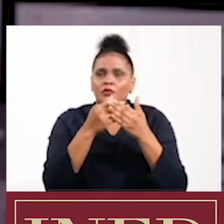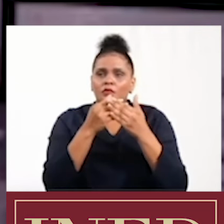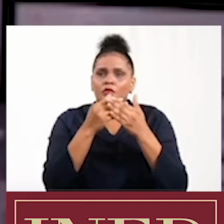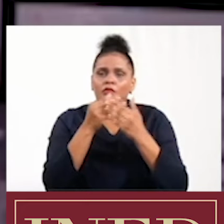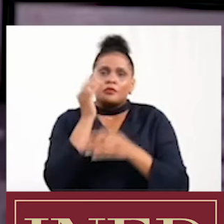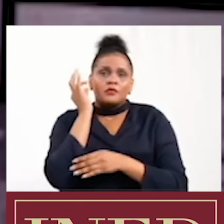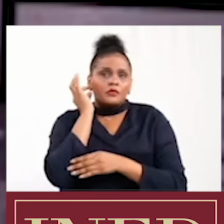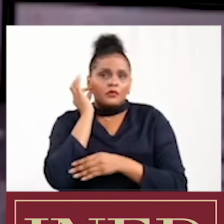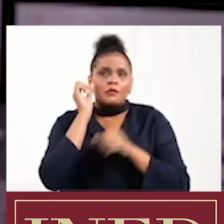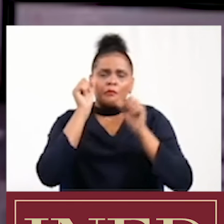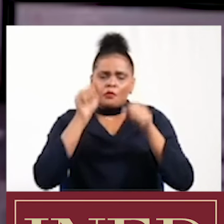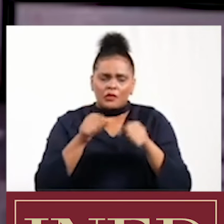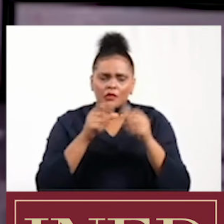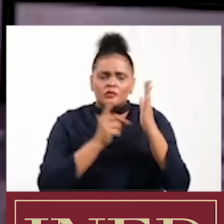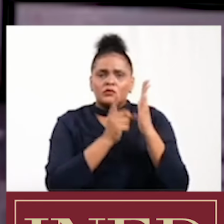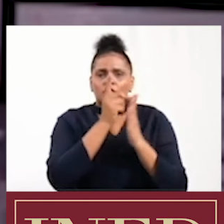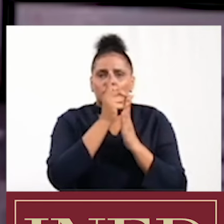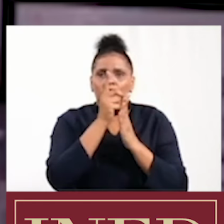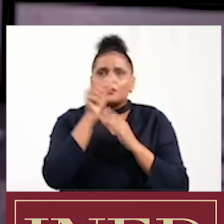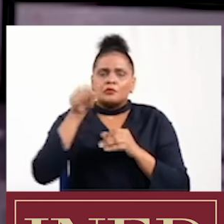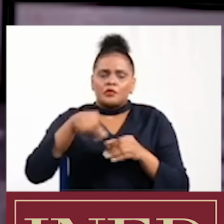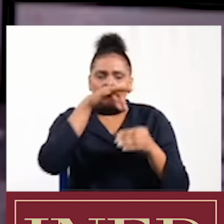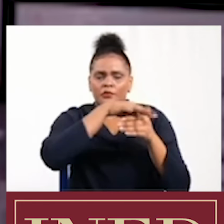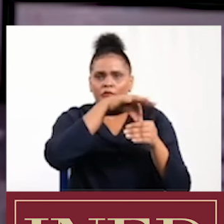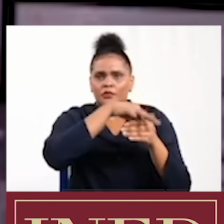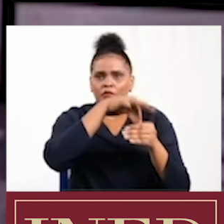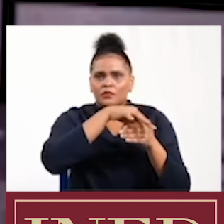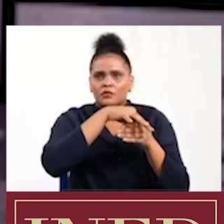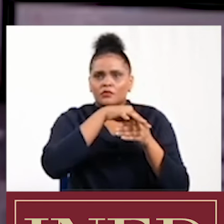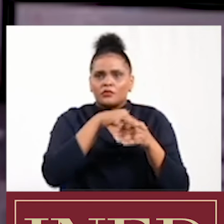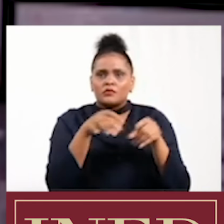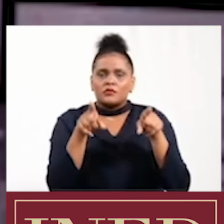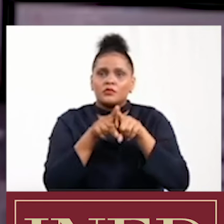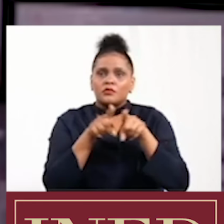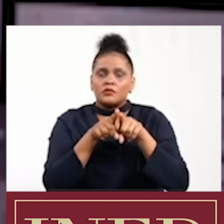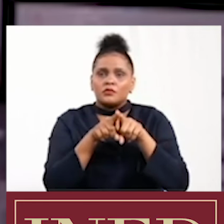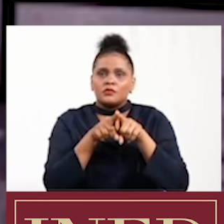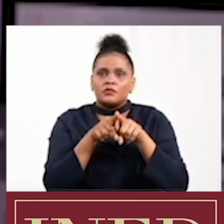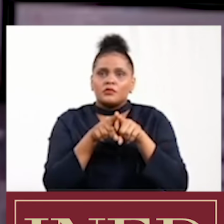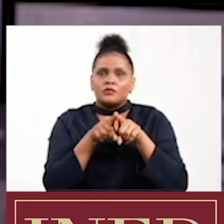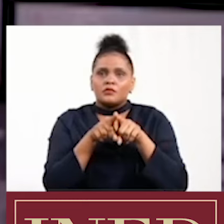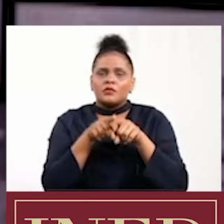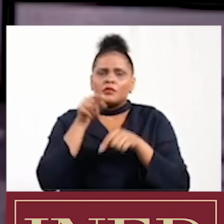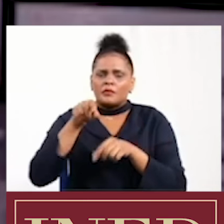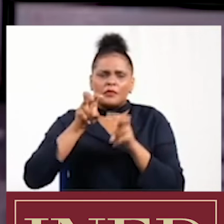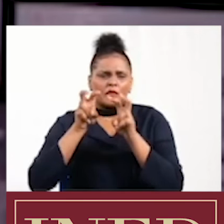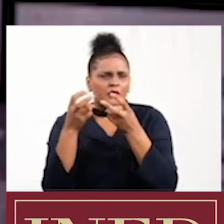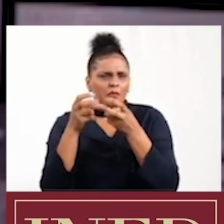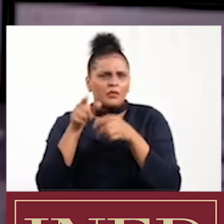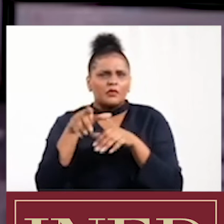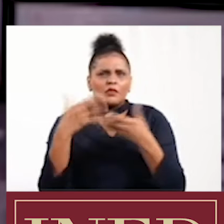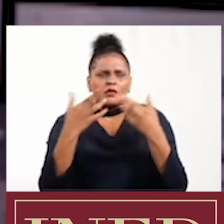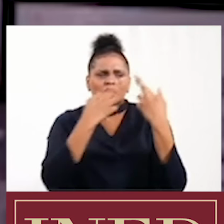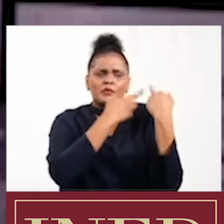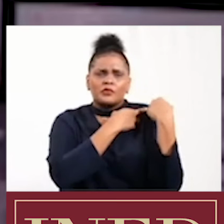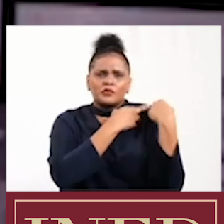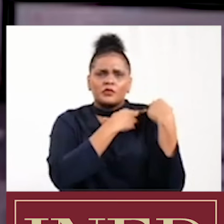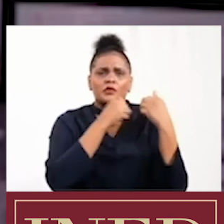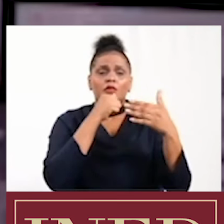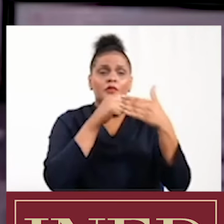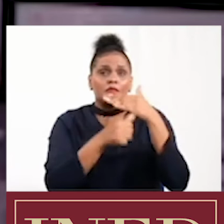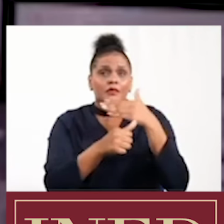puedan también desarrollar esa vocación que está en ellas entonces diría dos cuestiones el tema de la corresponsabilidad la vía